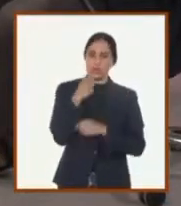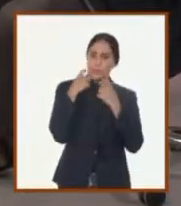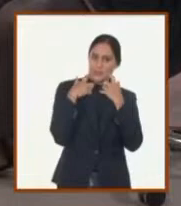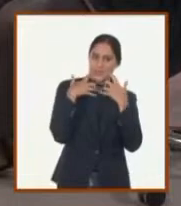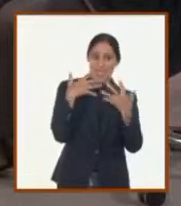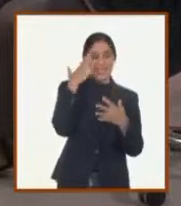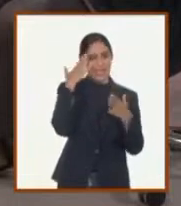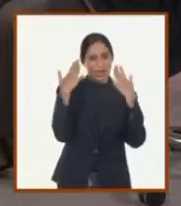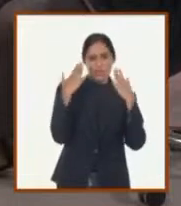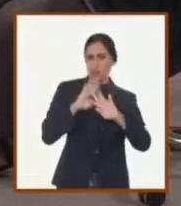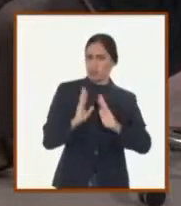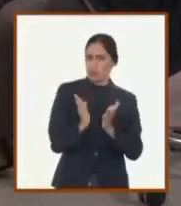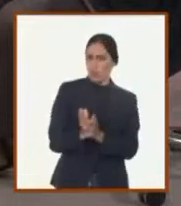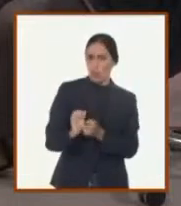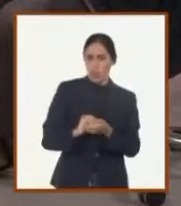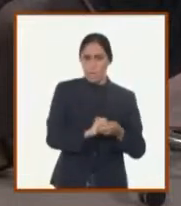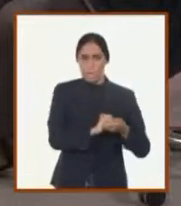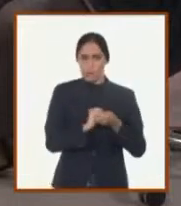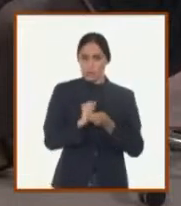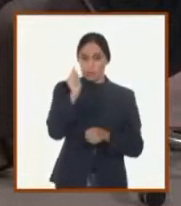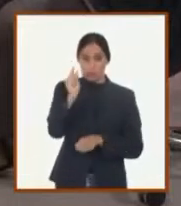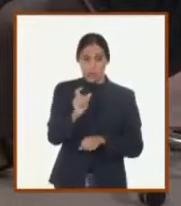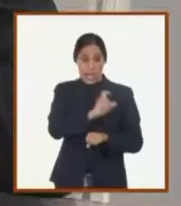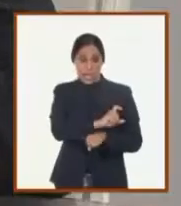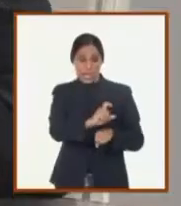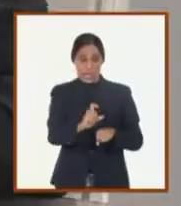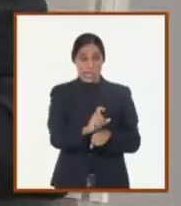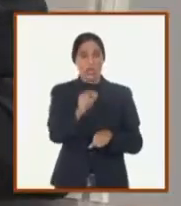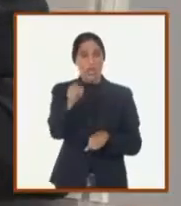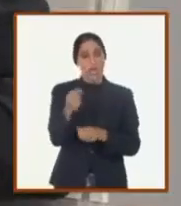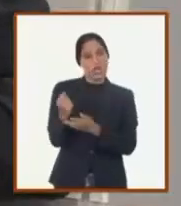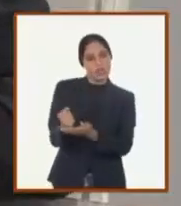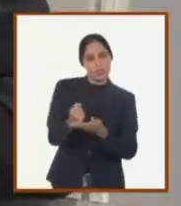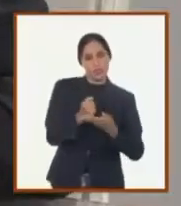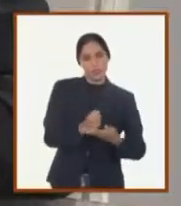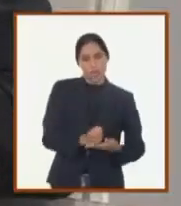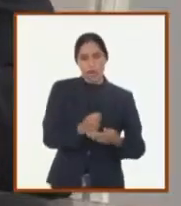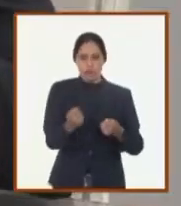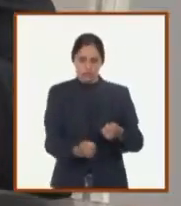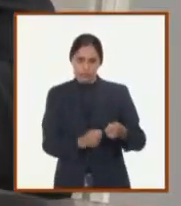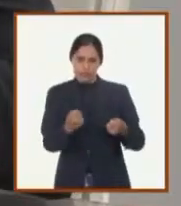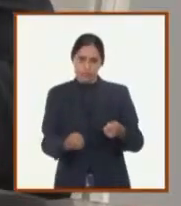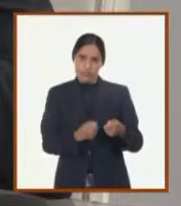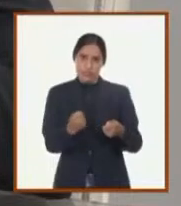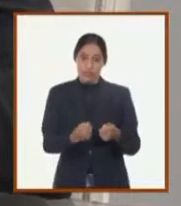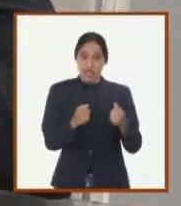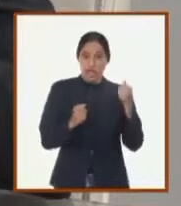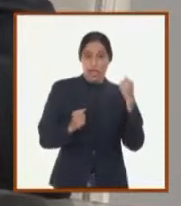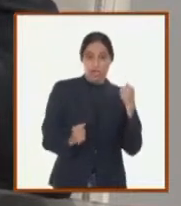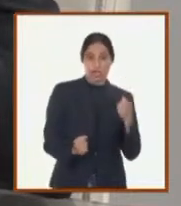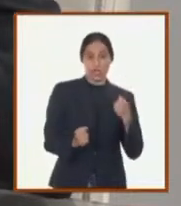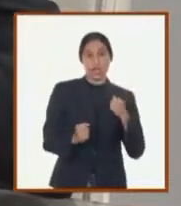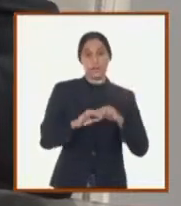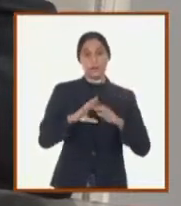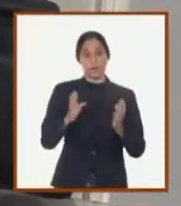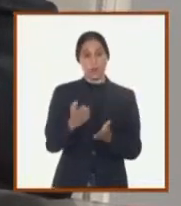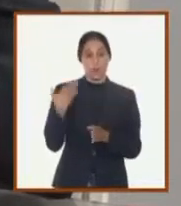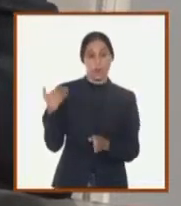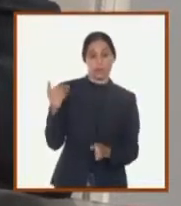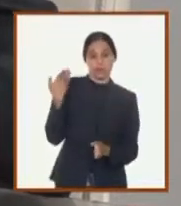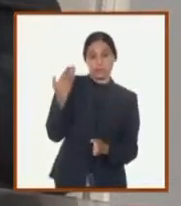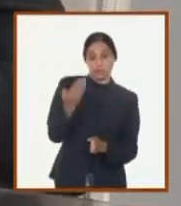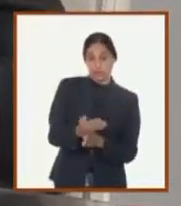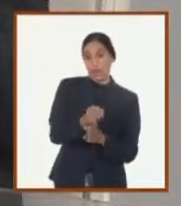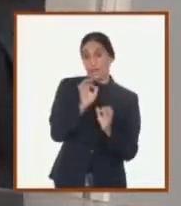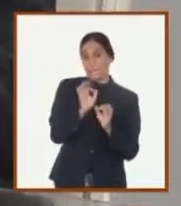aquellos campesinas y Campesinos de la Sierra que ayudaron al ejército Rebelde en los incluso Desde los primeros momentos que